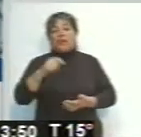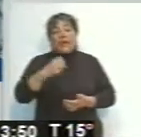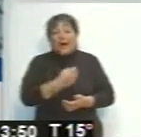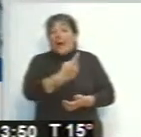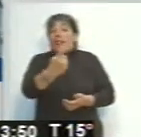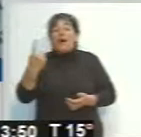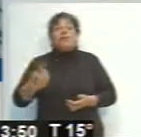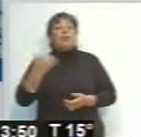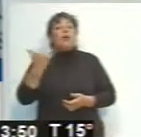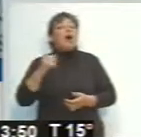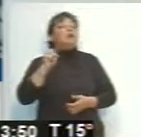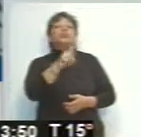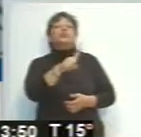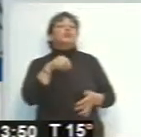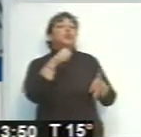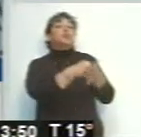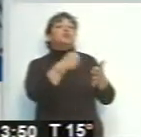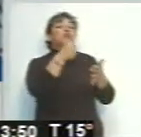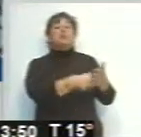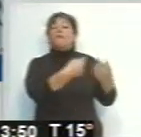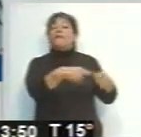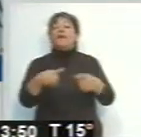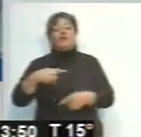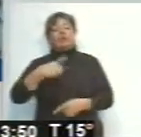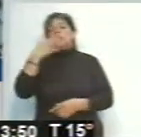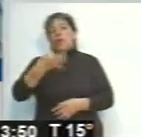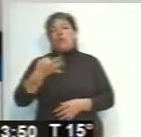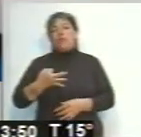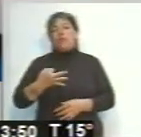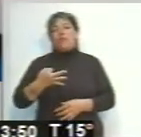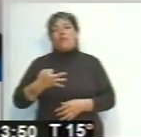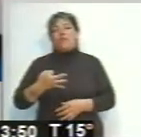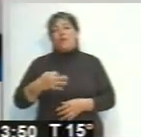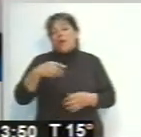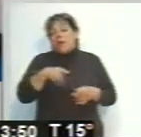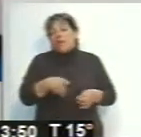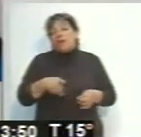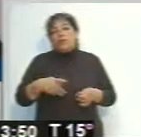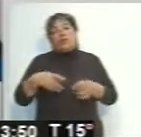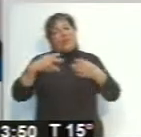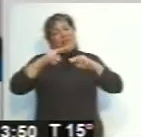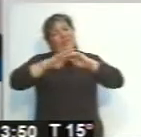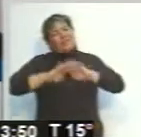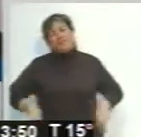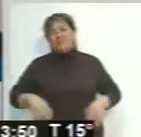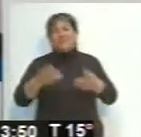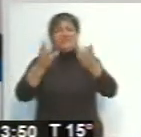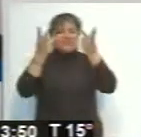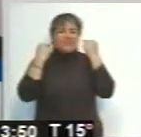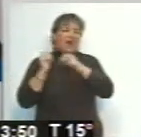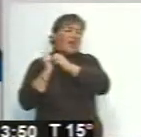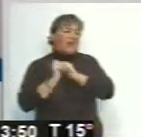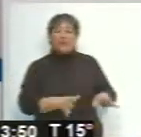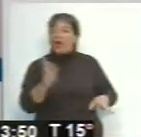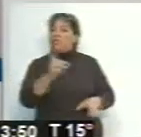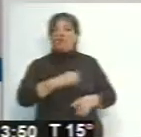uno tiene su lucha, de eso estoy seguro, en la vida, y que, bueno, no hay que entregarse y hay que